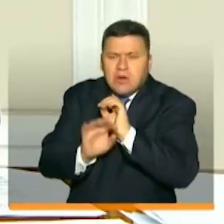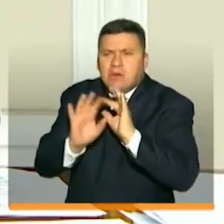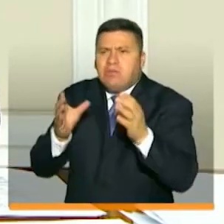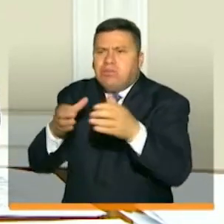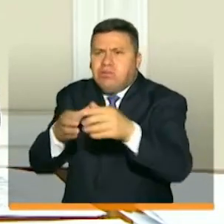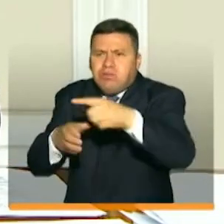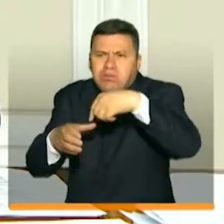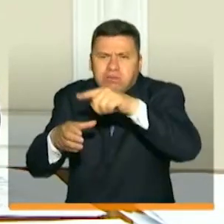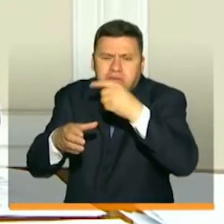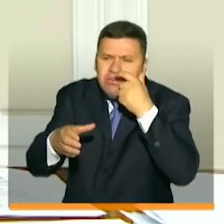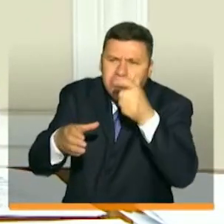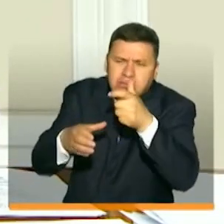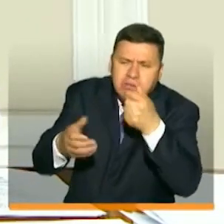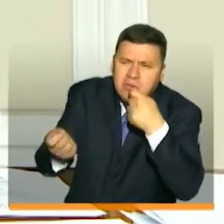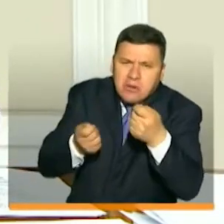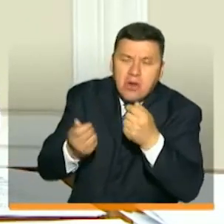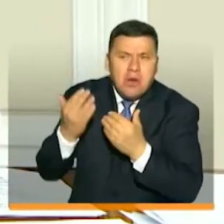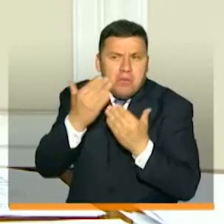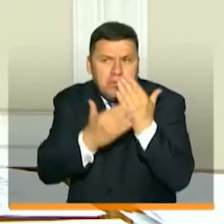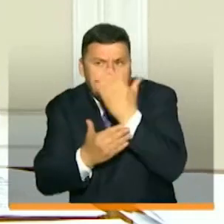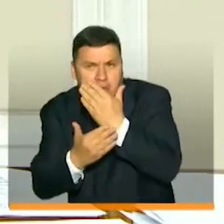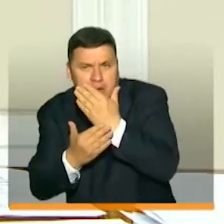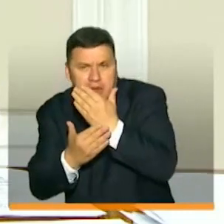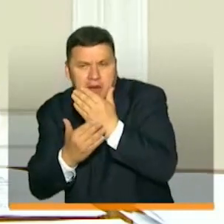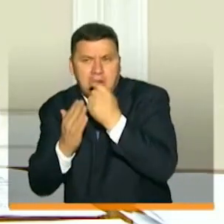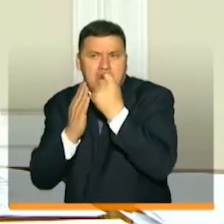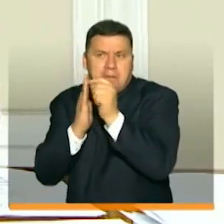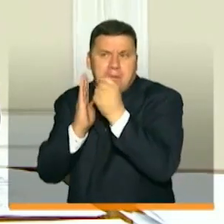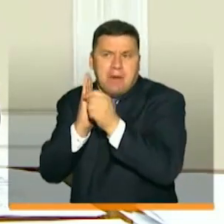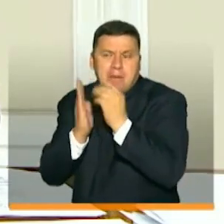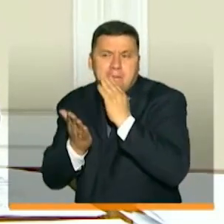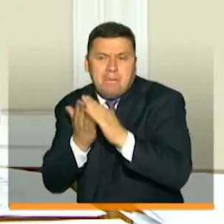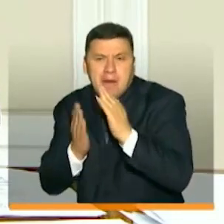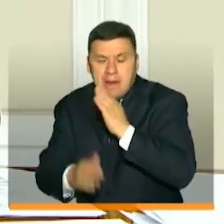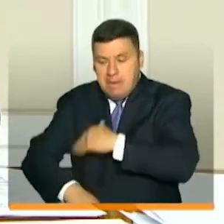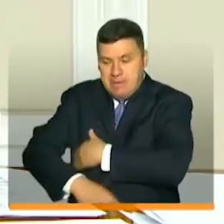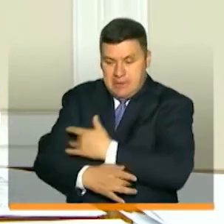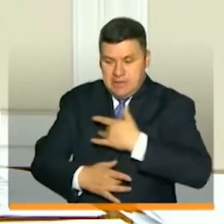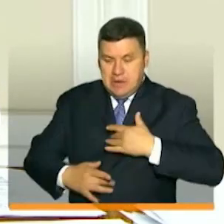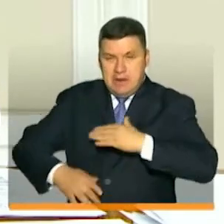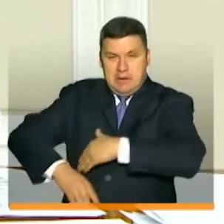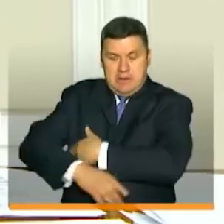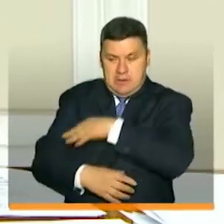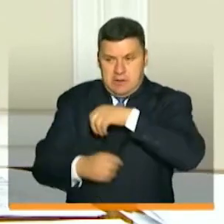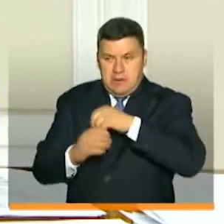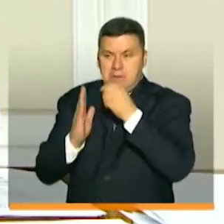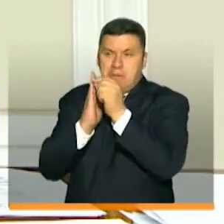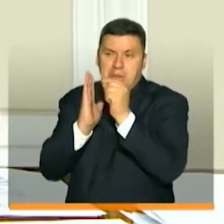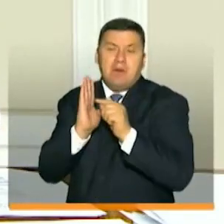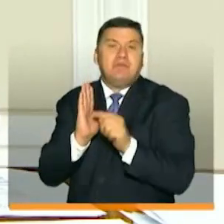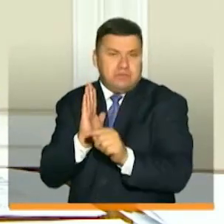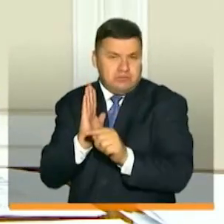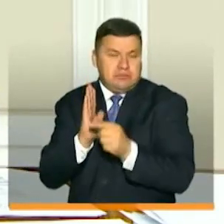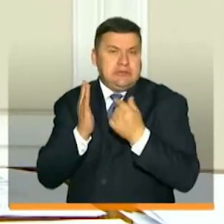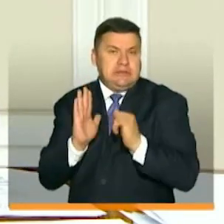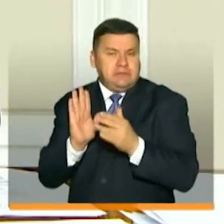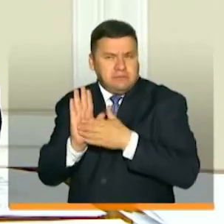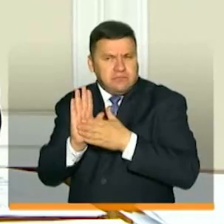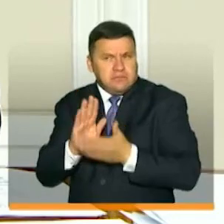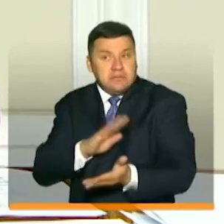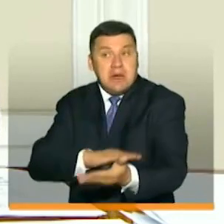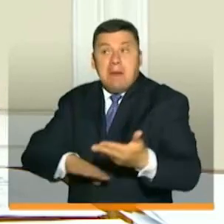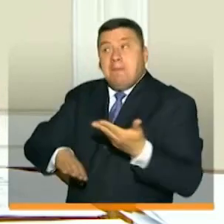se siguen facilitando pilotos con previa autorización del Ministerio de Salud y el Ministerio del Interior, una vez